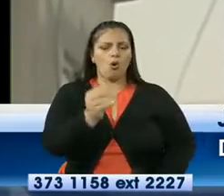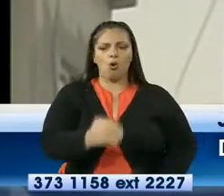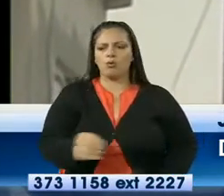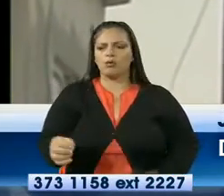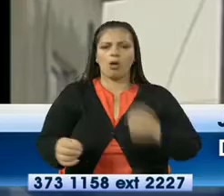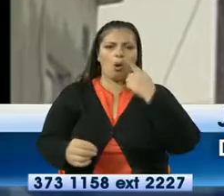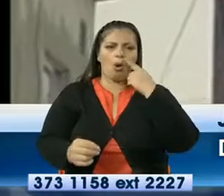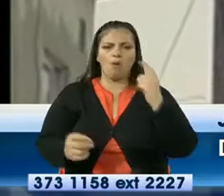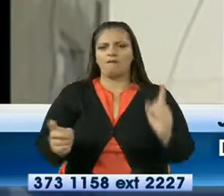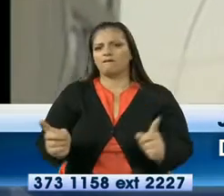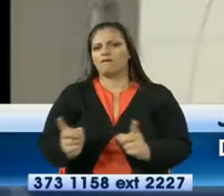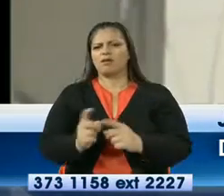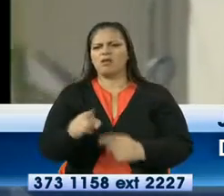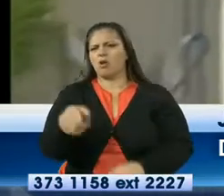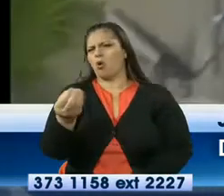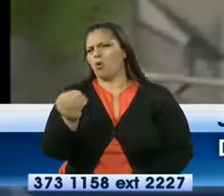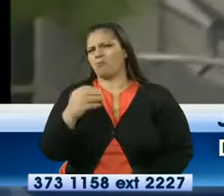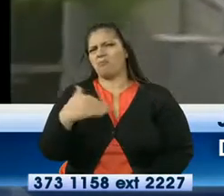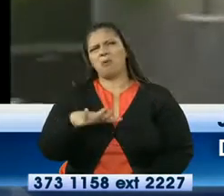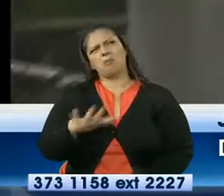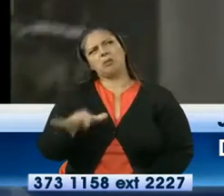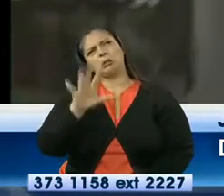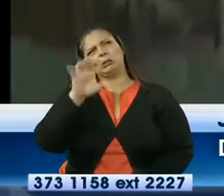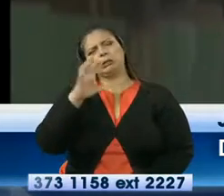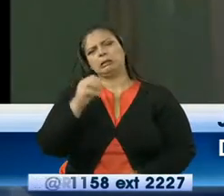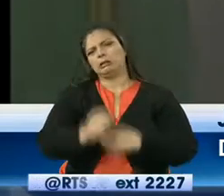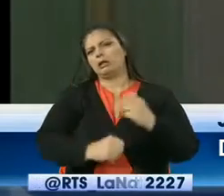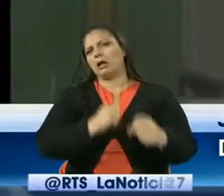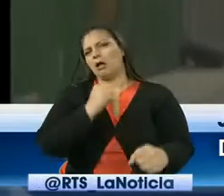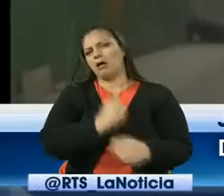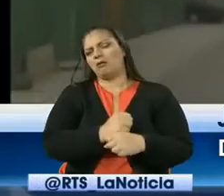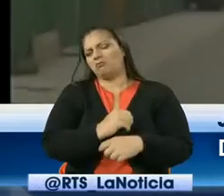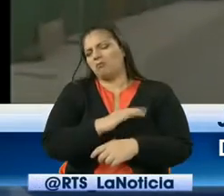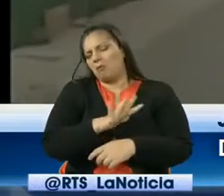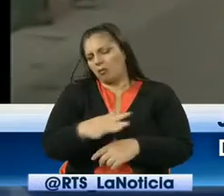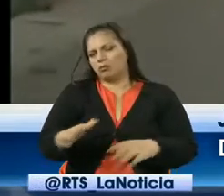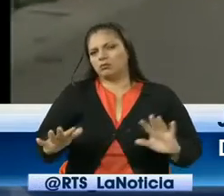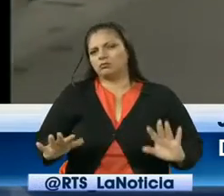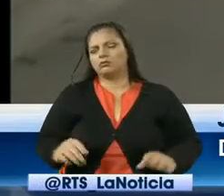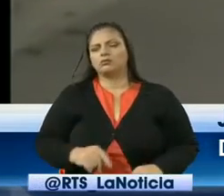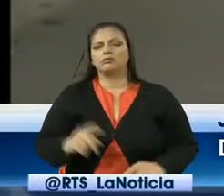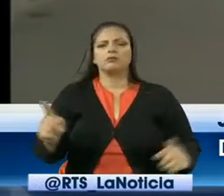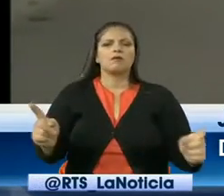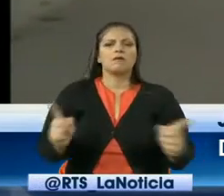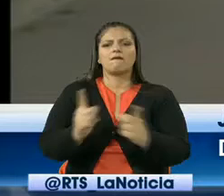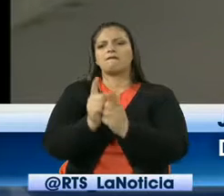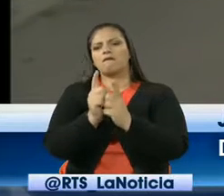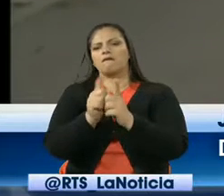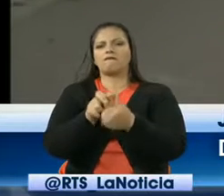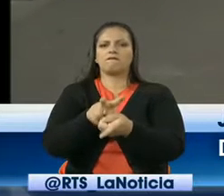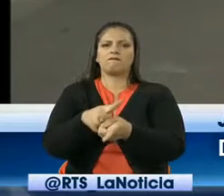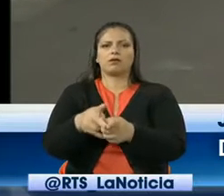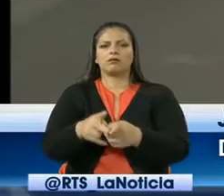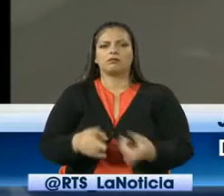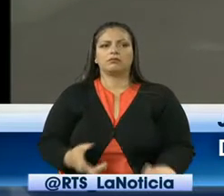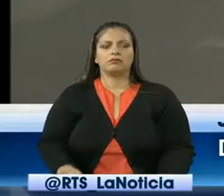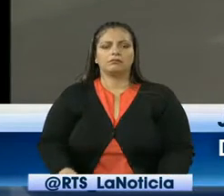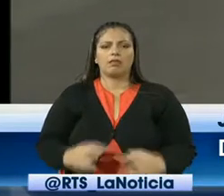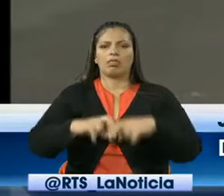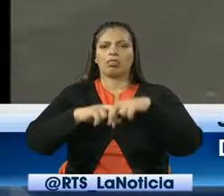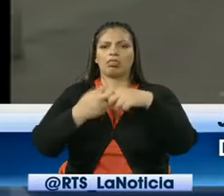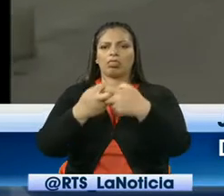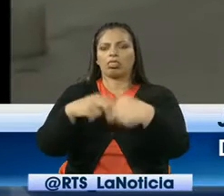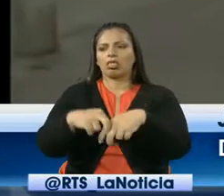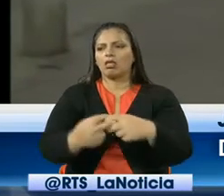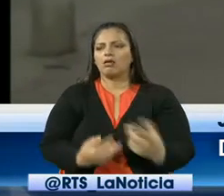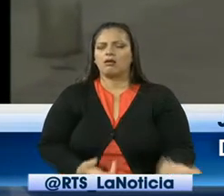jovencitas, 15 años, no tienen más de eso también, ya le digo. Eso es para eso que queremos que se arregle, a ver si esos sacos